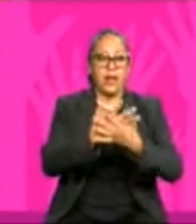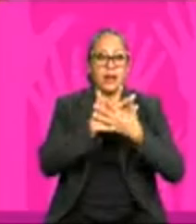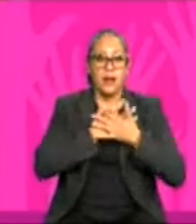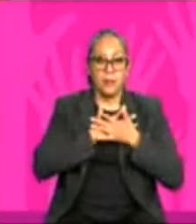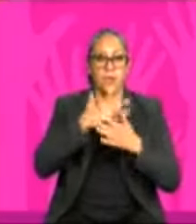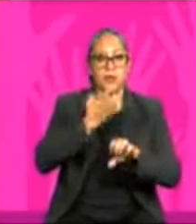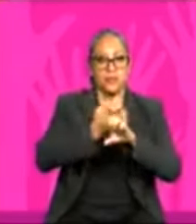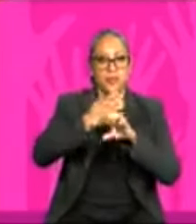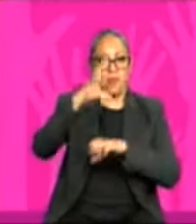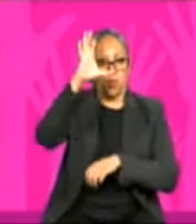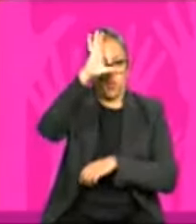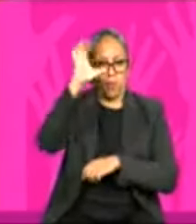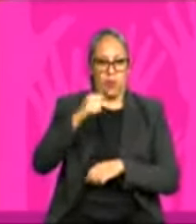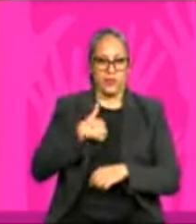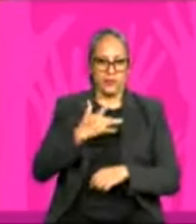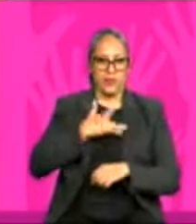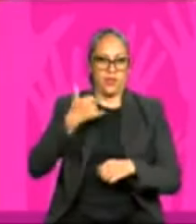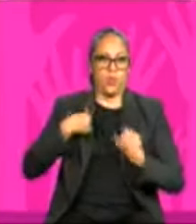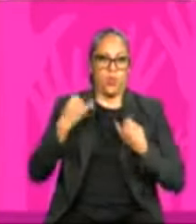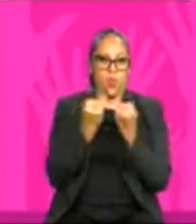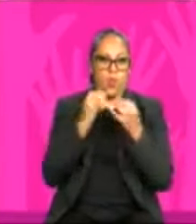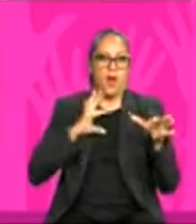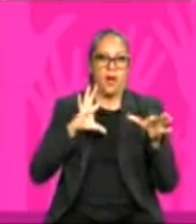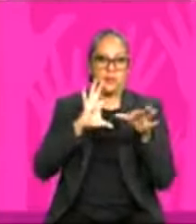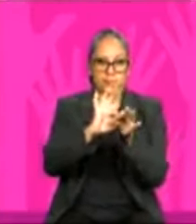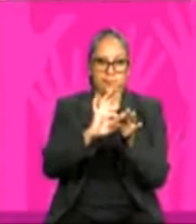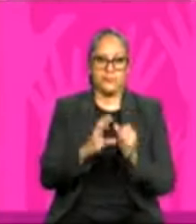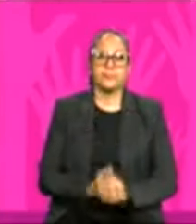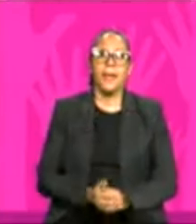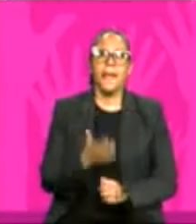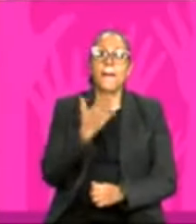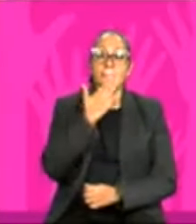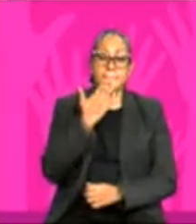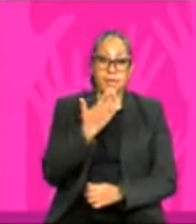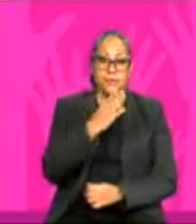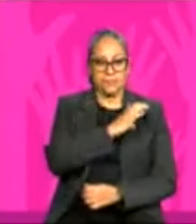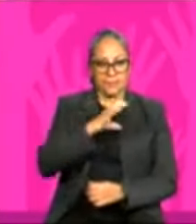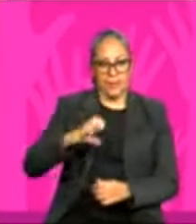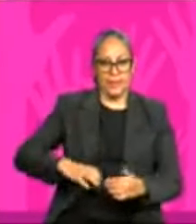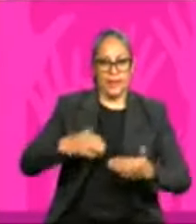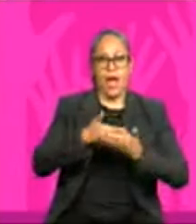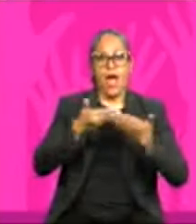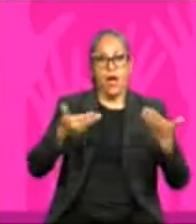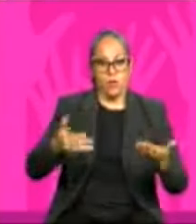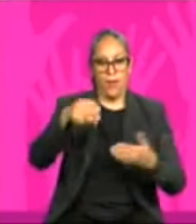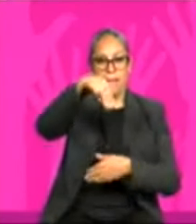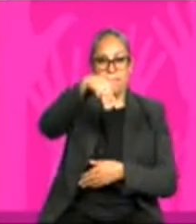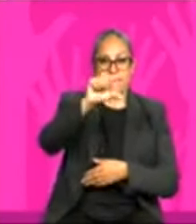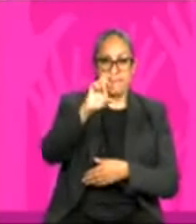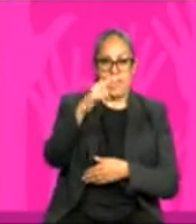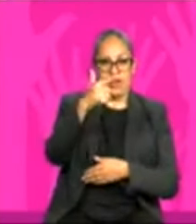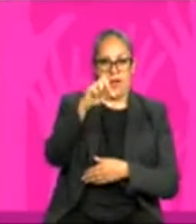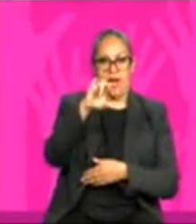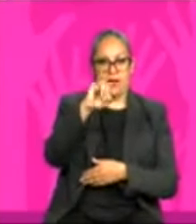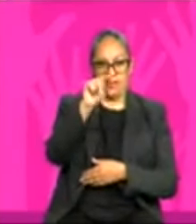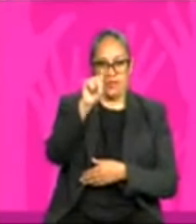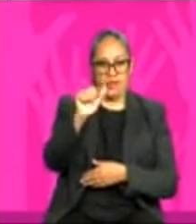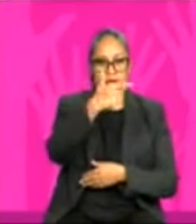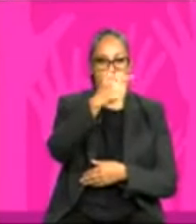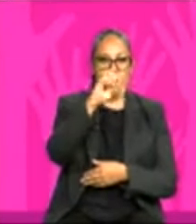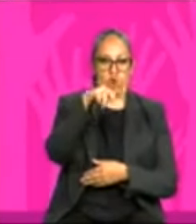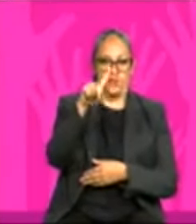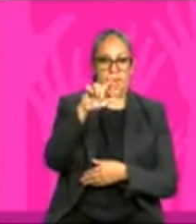todo que tenga esa identidad. Bien. Candidata, toca el turno ahora de Margarita González Arabia. Es el